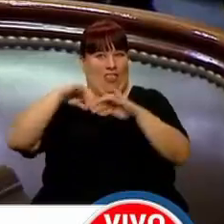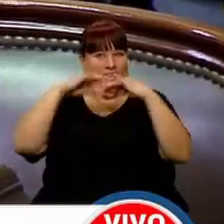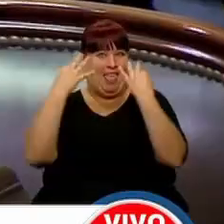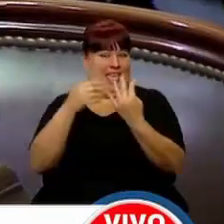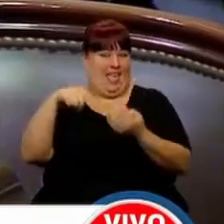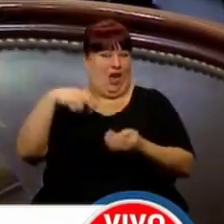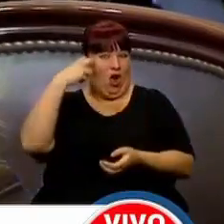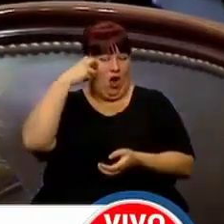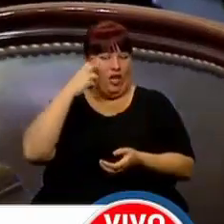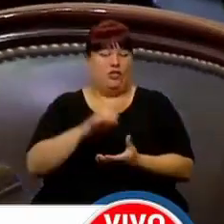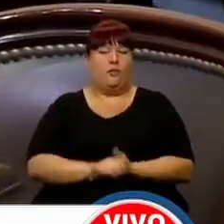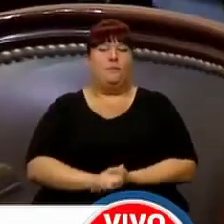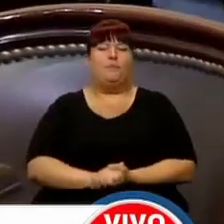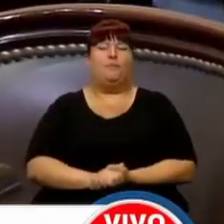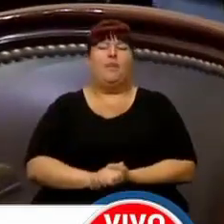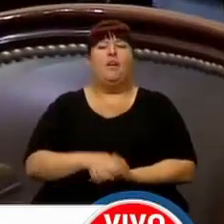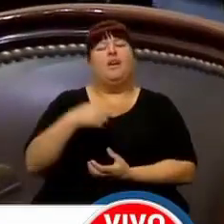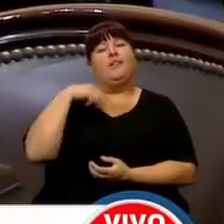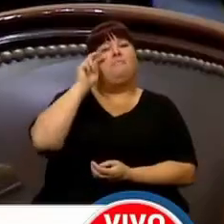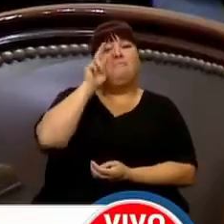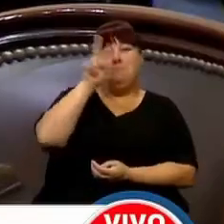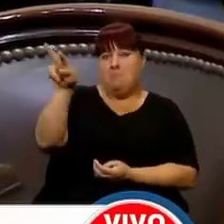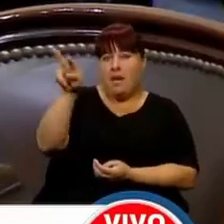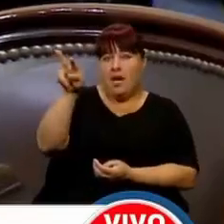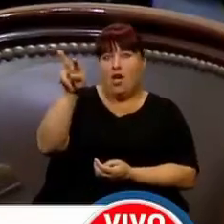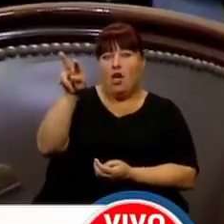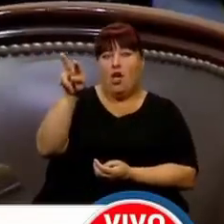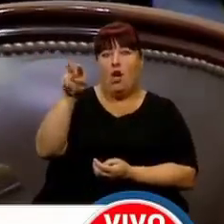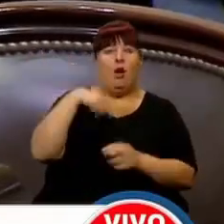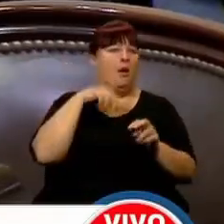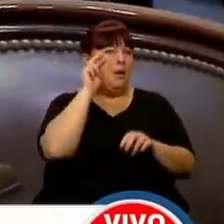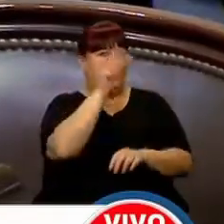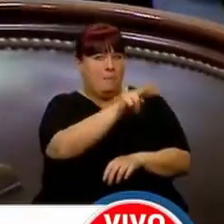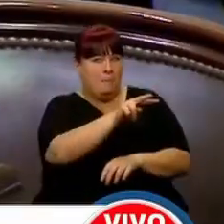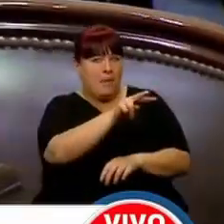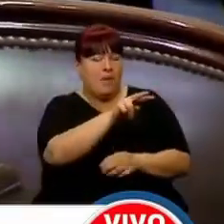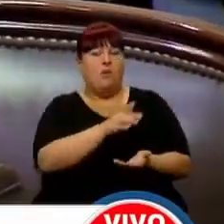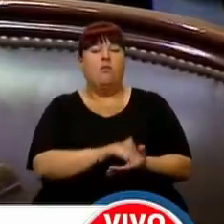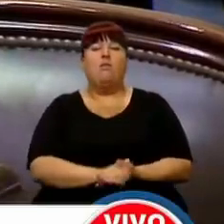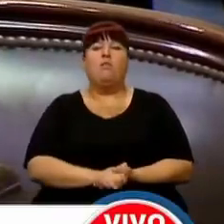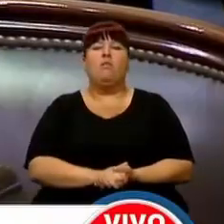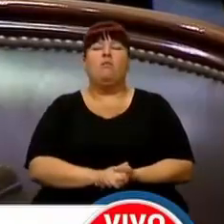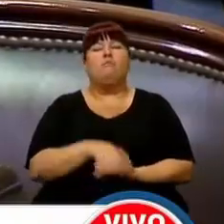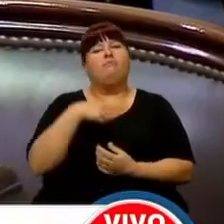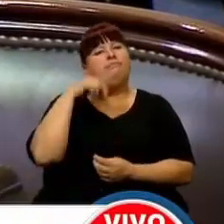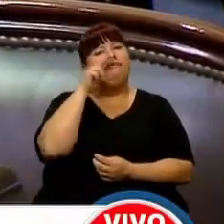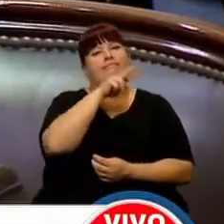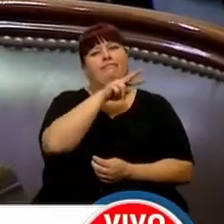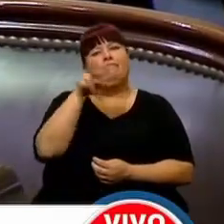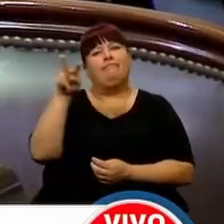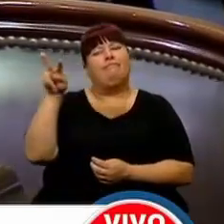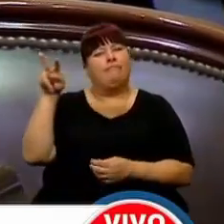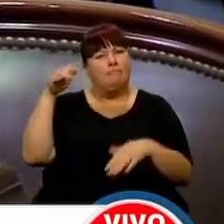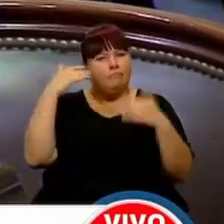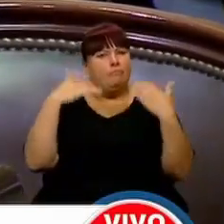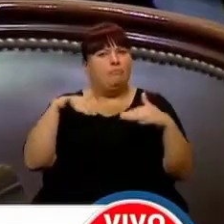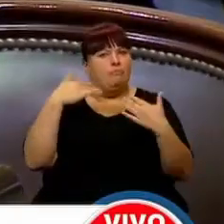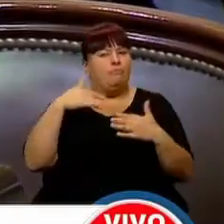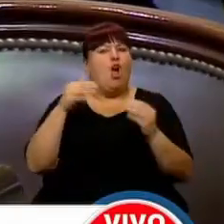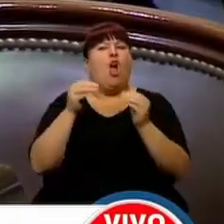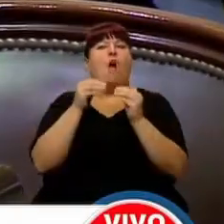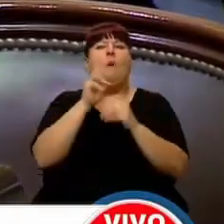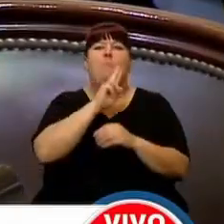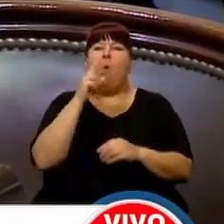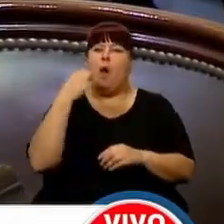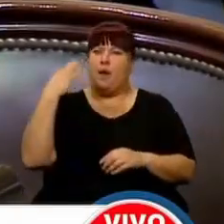casa. Y yo miro para allá y miro para acá y veo distinguidísimas